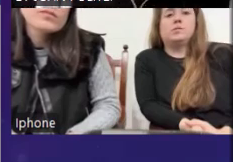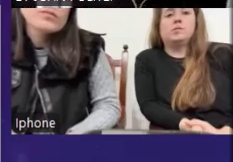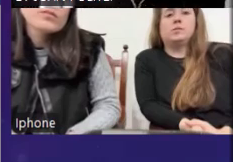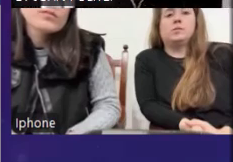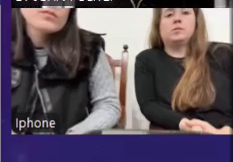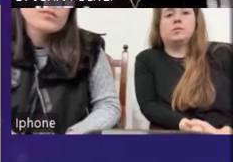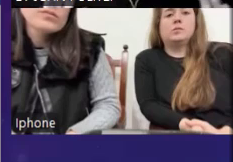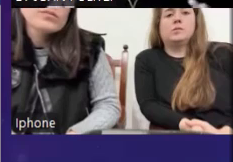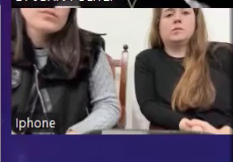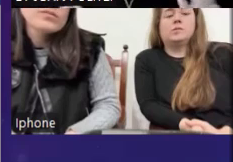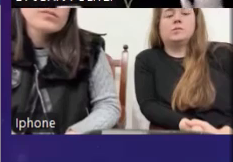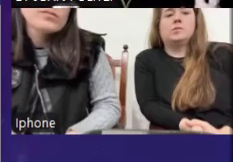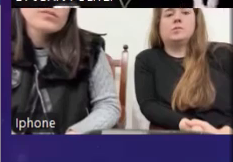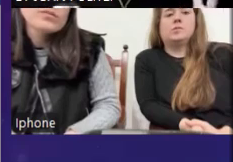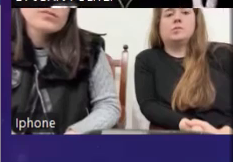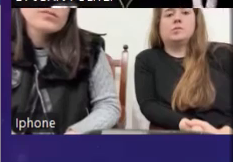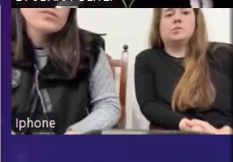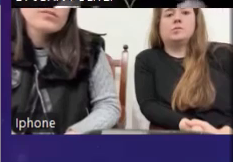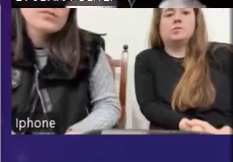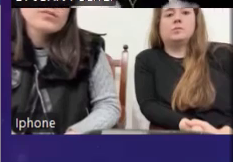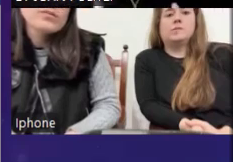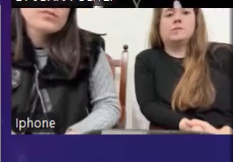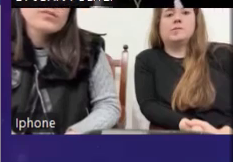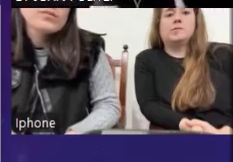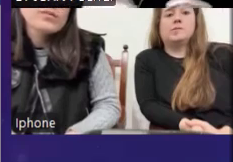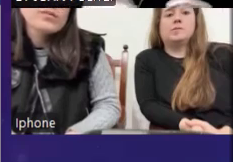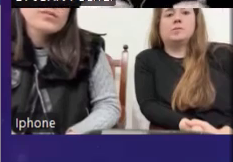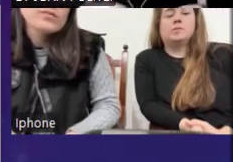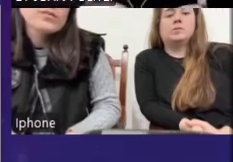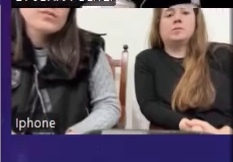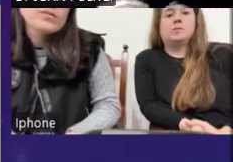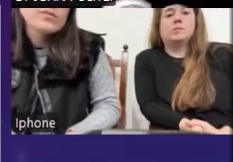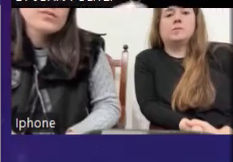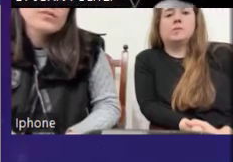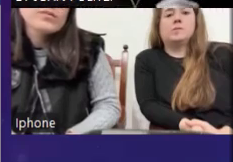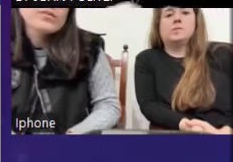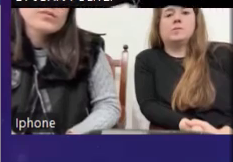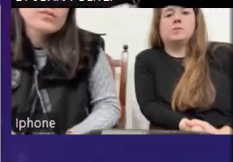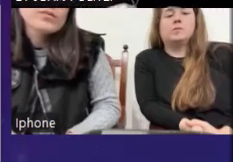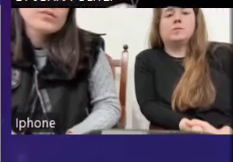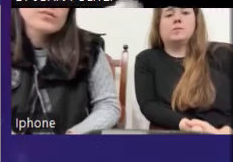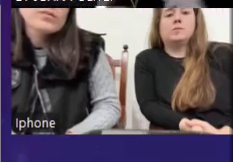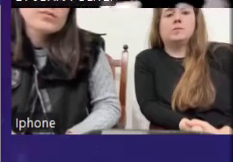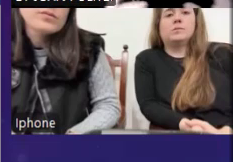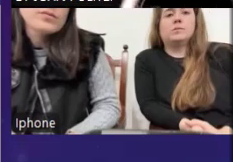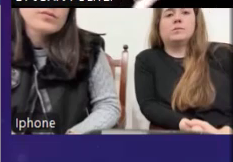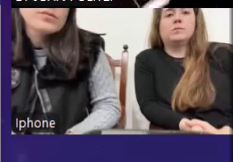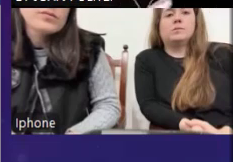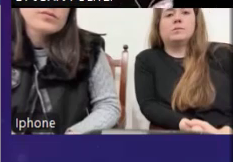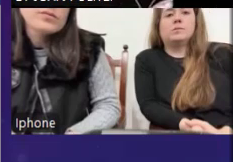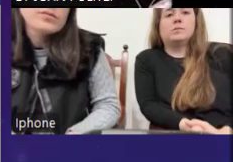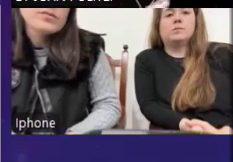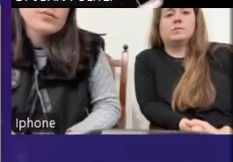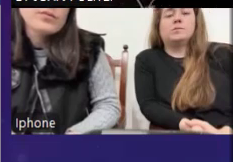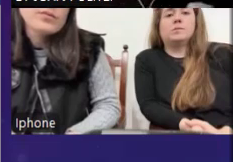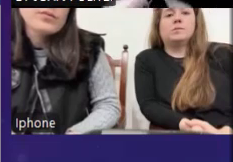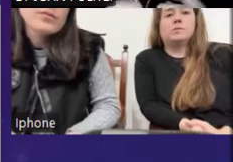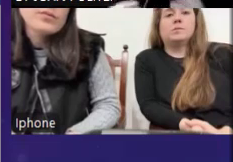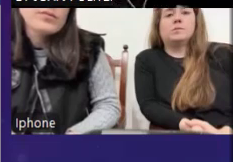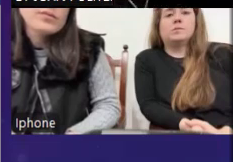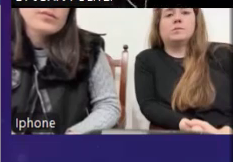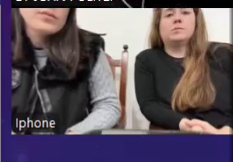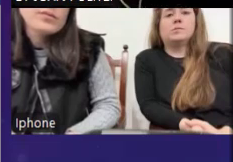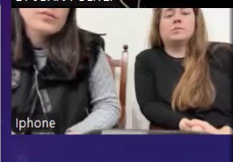se discontinuaron, otros 2 continuaron y tuvieron algunos problemas por los cuales estuvieron parados